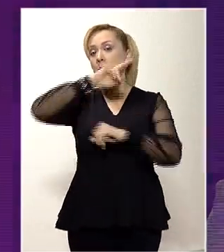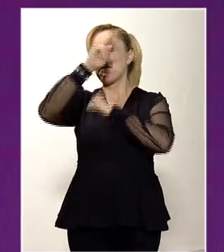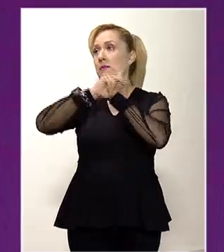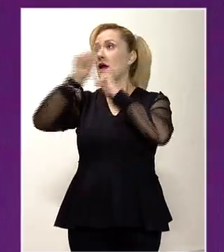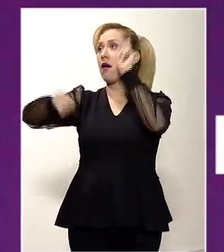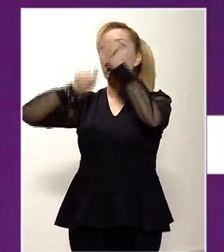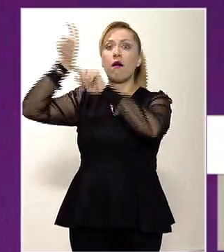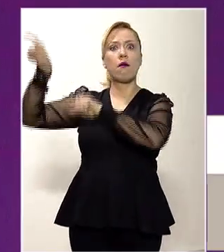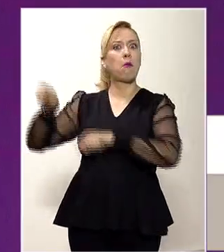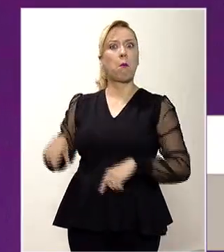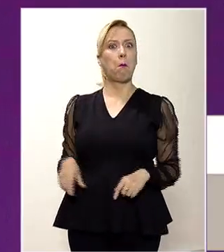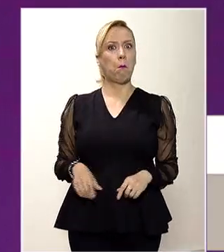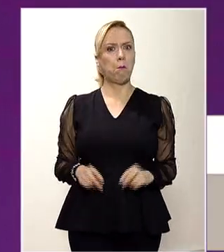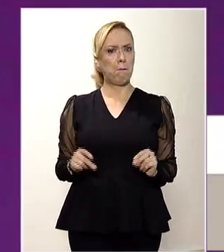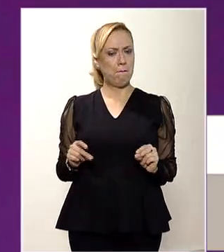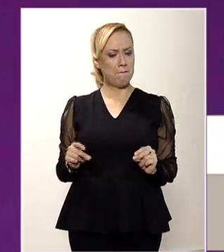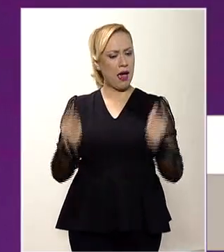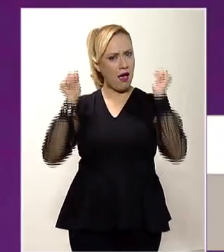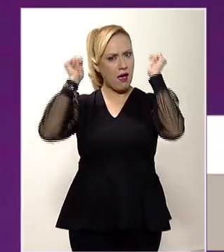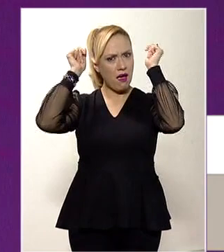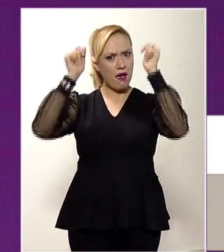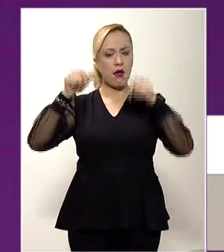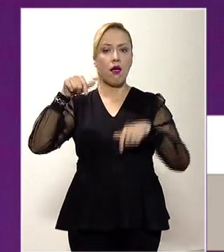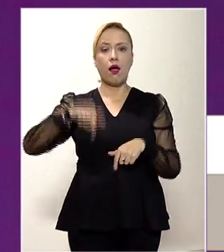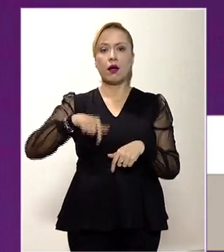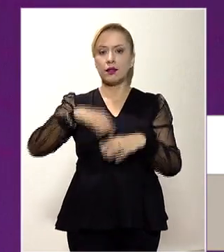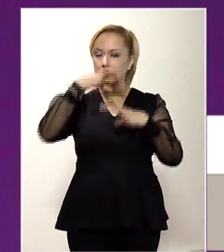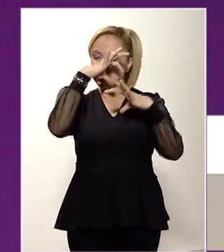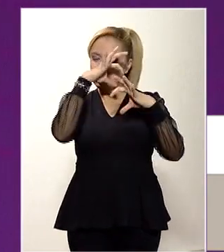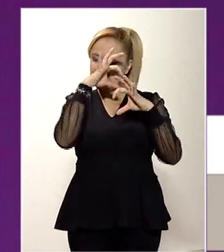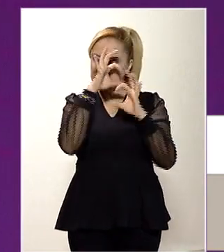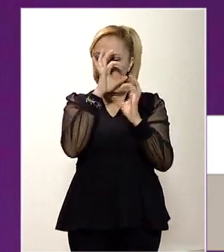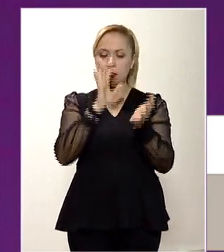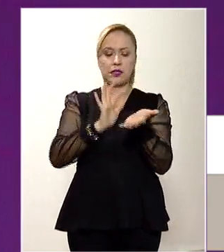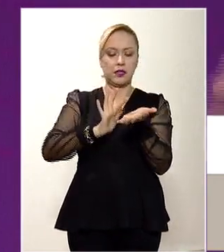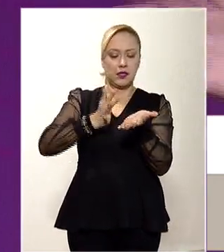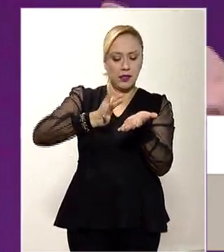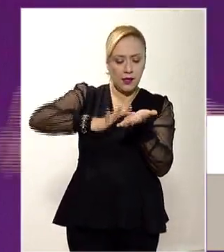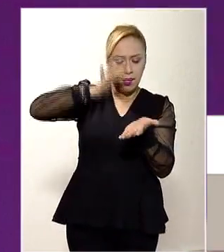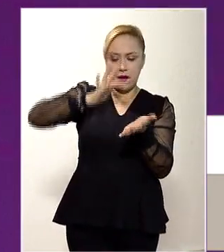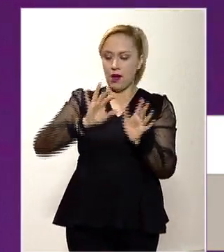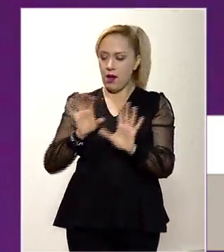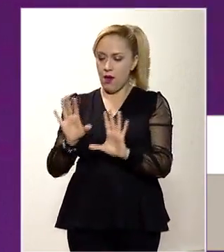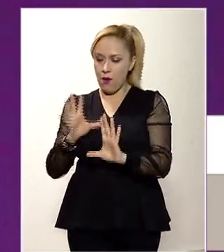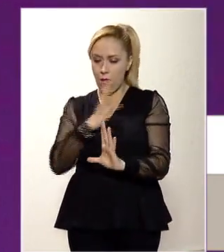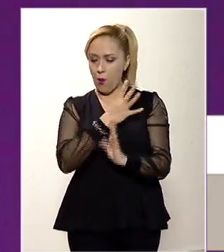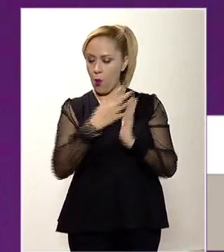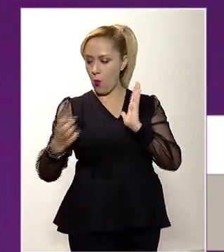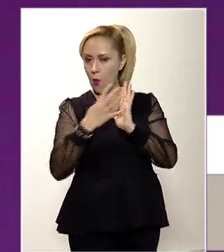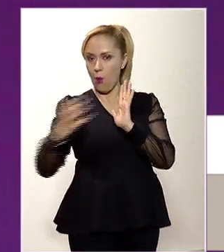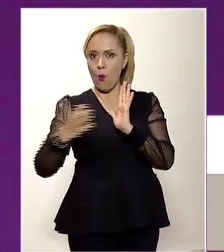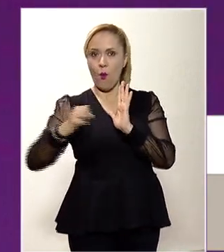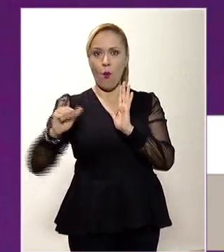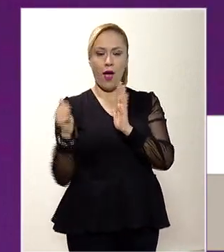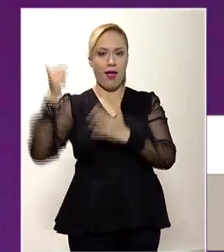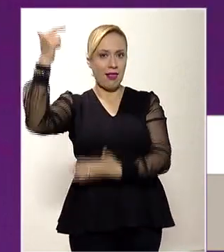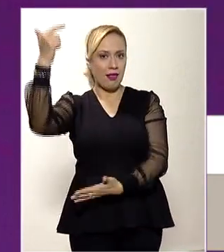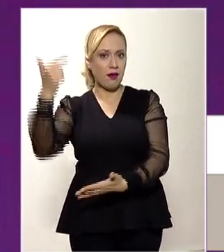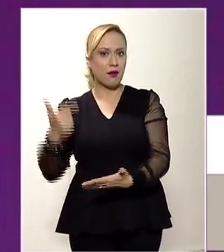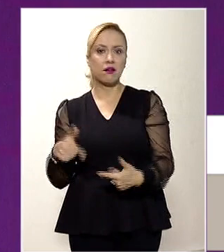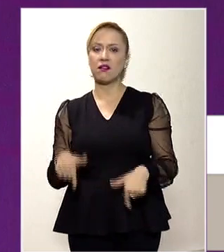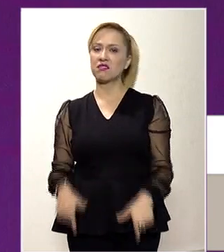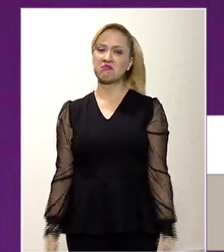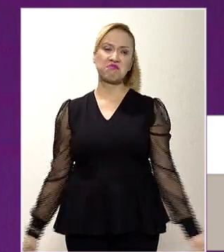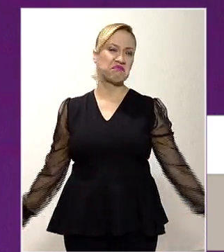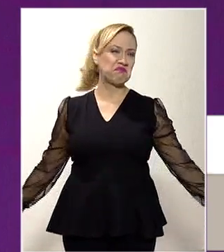en que no les pasa esto. O sea, nuestras bases de datos genéticas, aquí de verdad voy a hacer una crítica que no podría sostener otras cosas, pero aquí nos ha pegado durísimo el